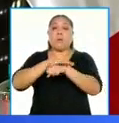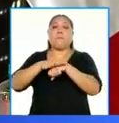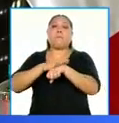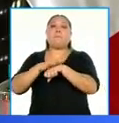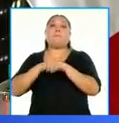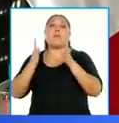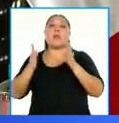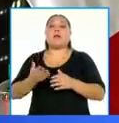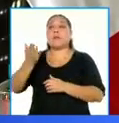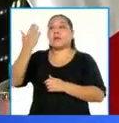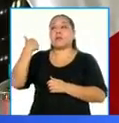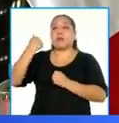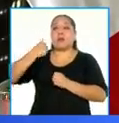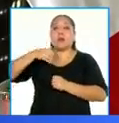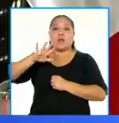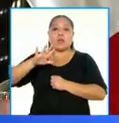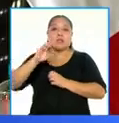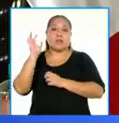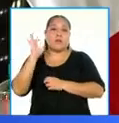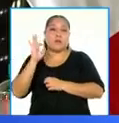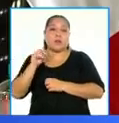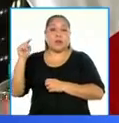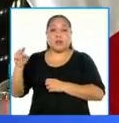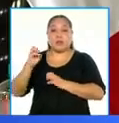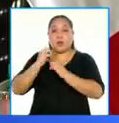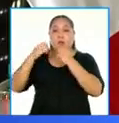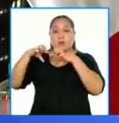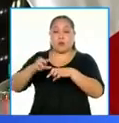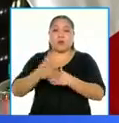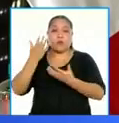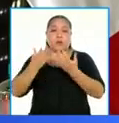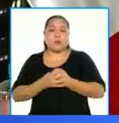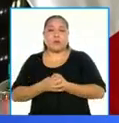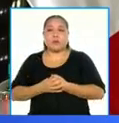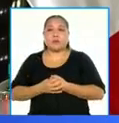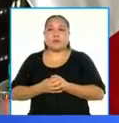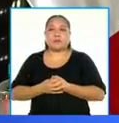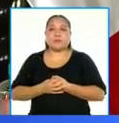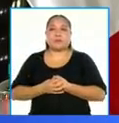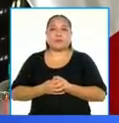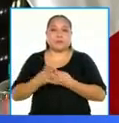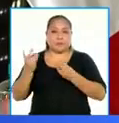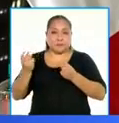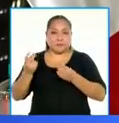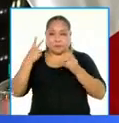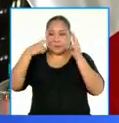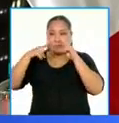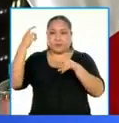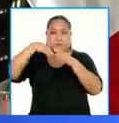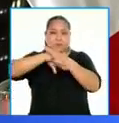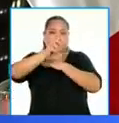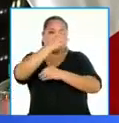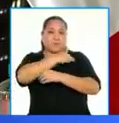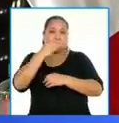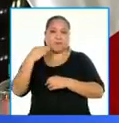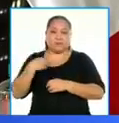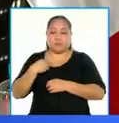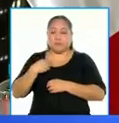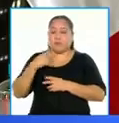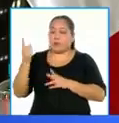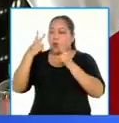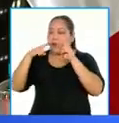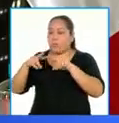pasado 15 de febrero. En esa oportunidad debió verse inmediatamente en el Consejo de Ministros, pero debido a la coyuntura